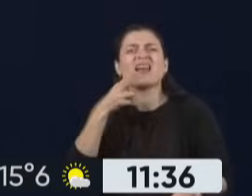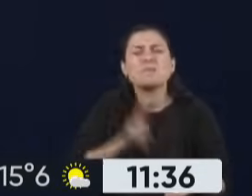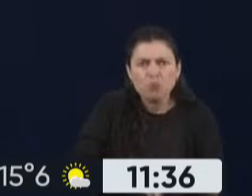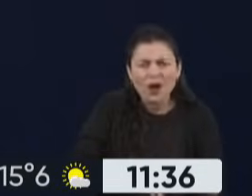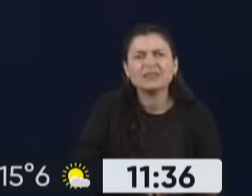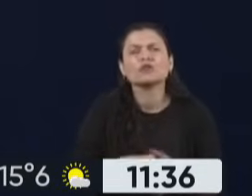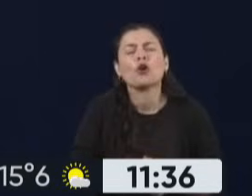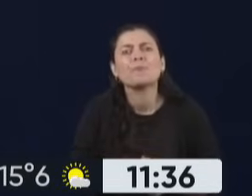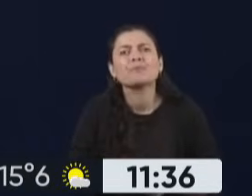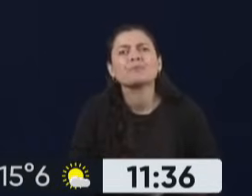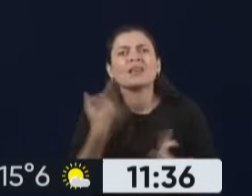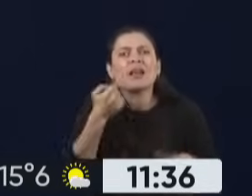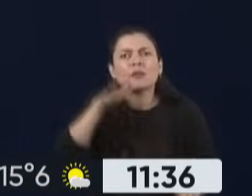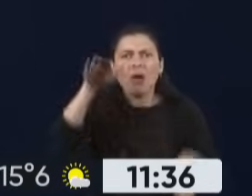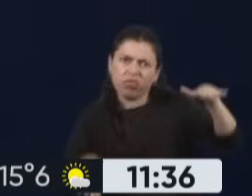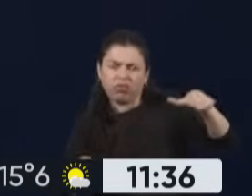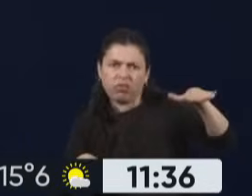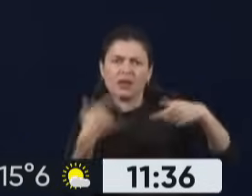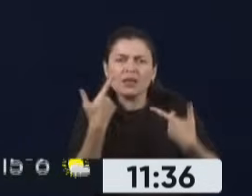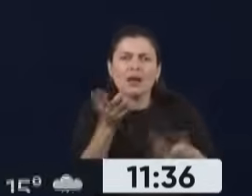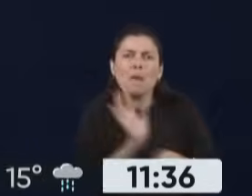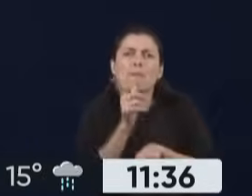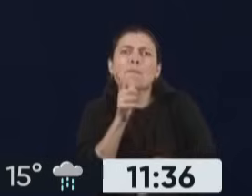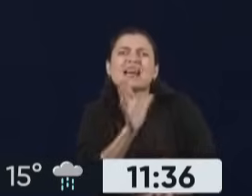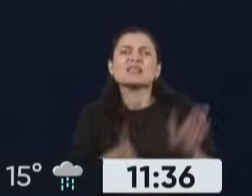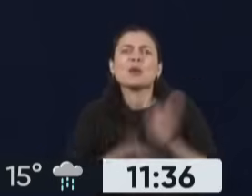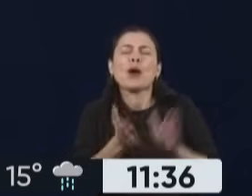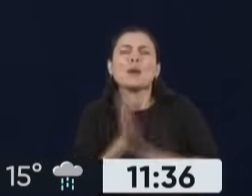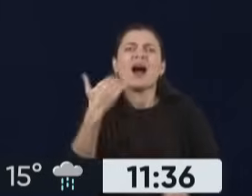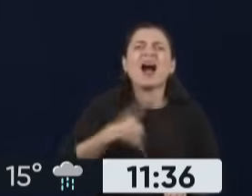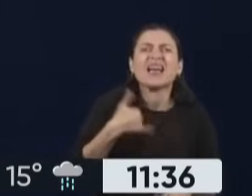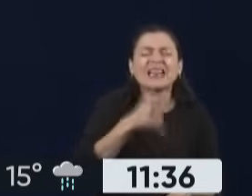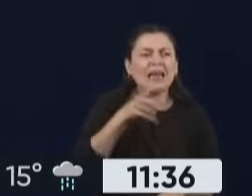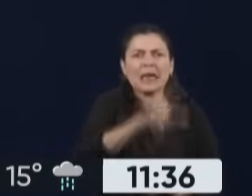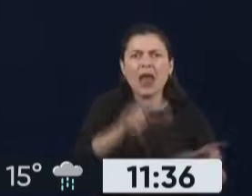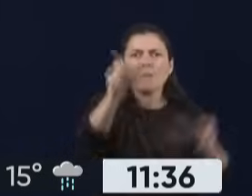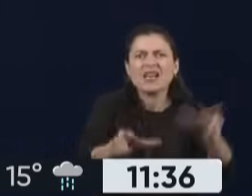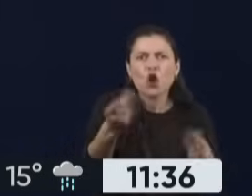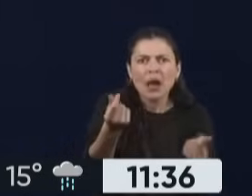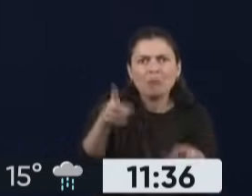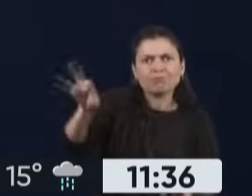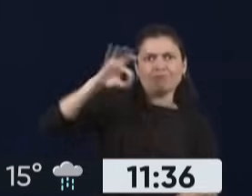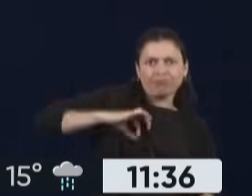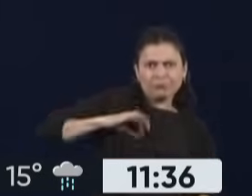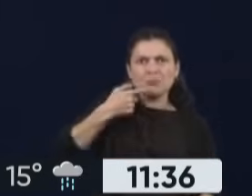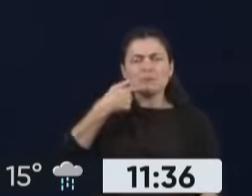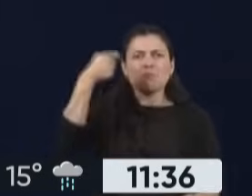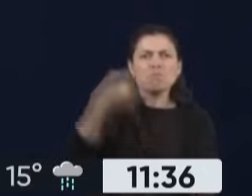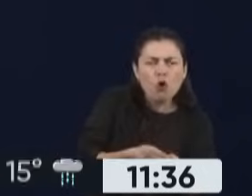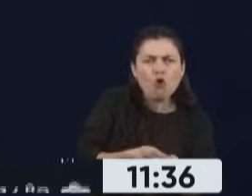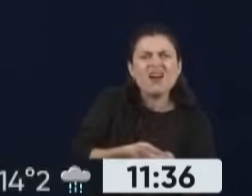no imponibles a igual ritmo, empujando cada vez más a personas a pagar impuestos que no le correspondían en primera